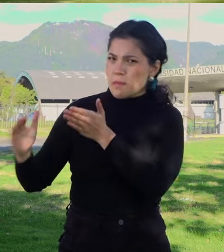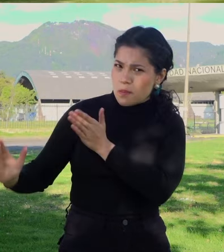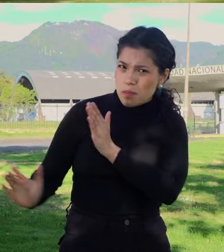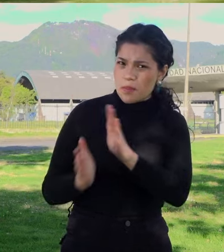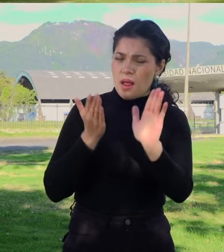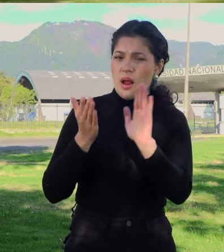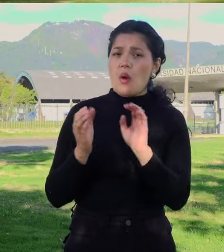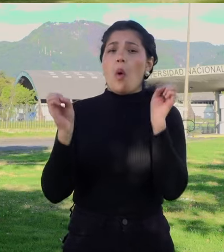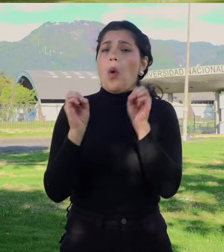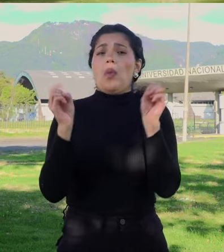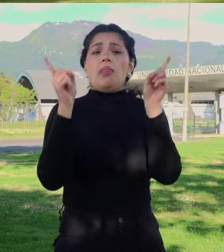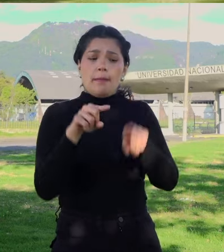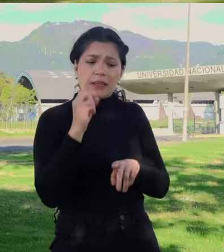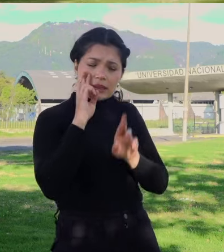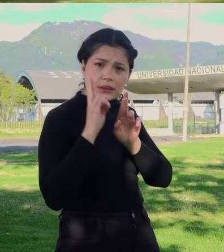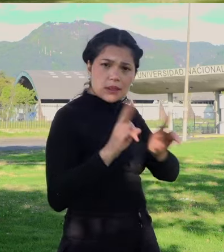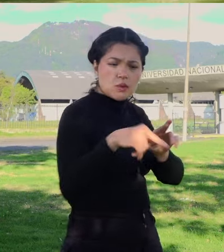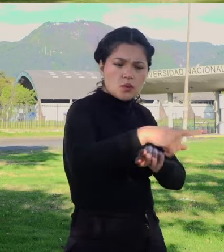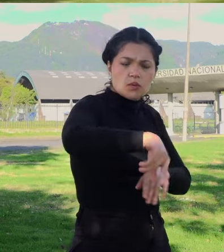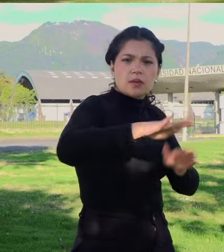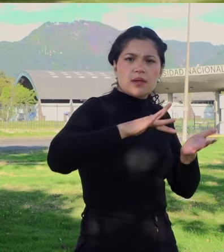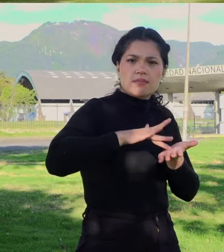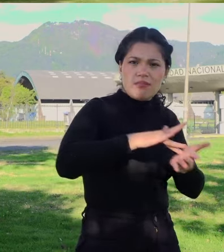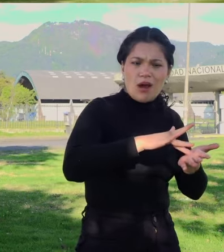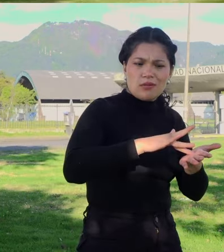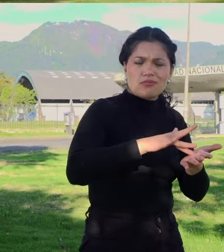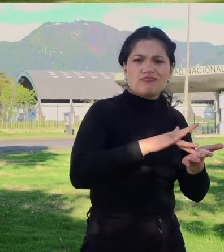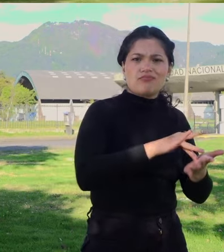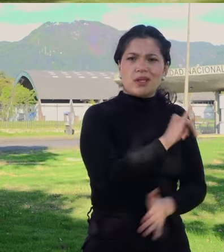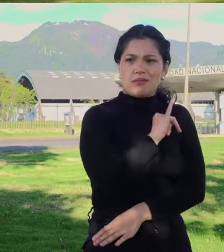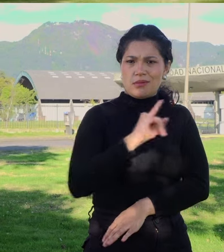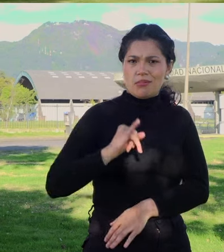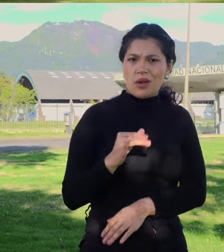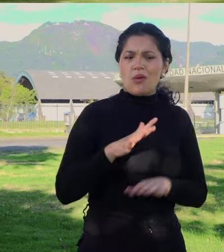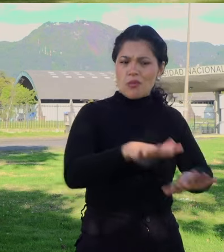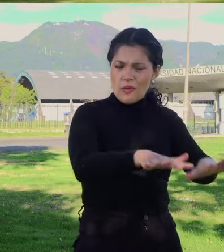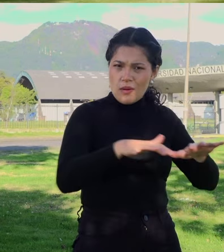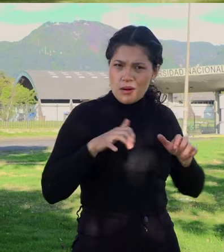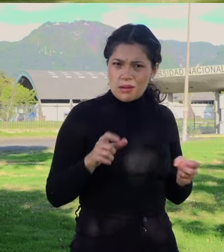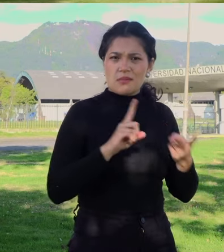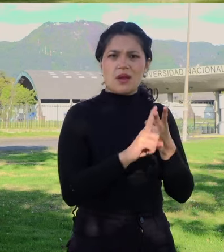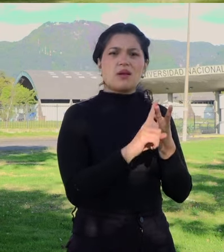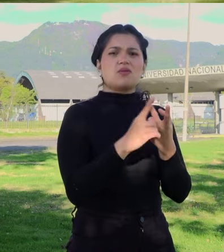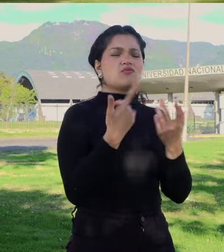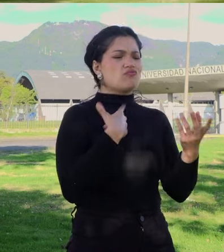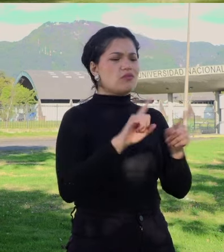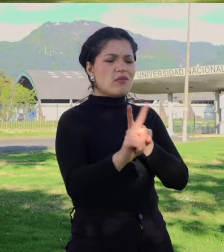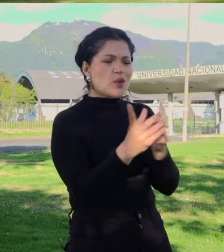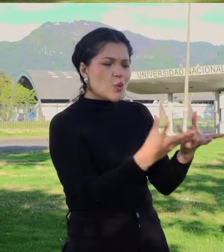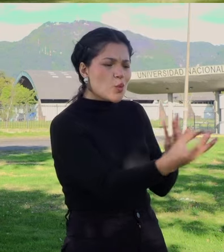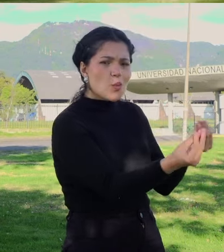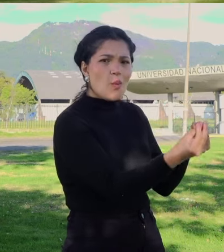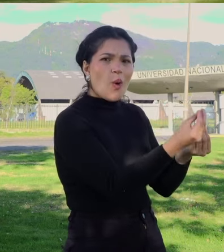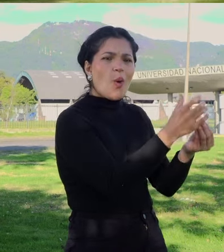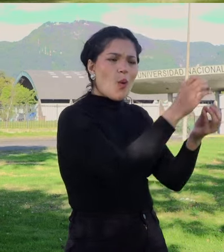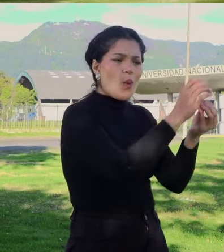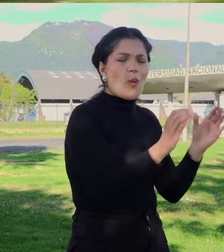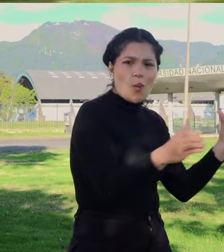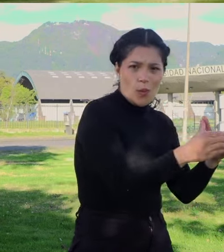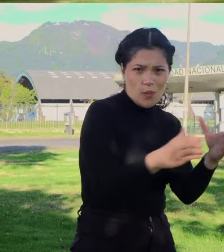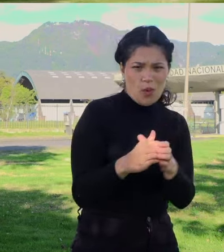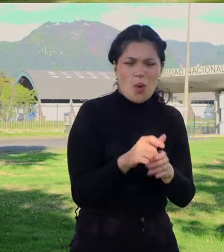planeación, o también espacios participativos autónomos, como las asambleas, las colectivas. ¿Cuál es el